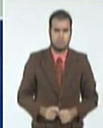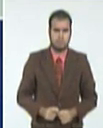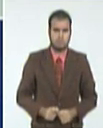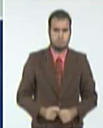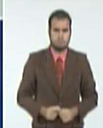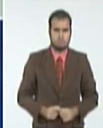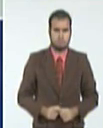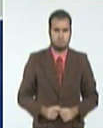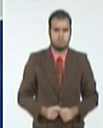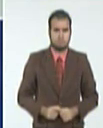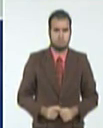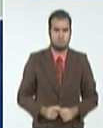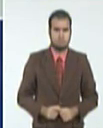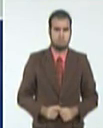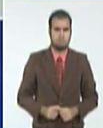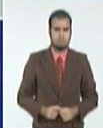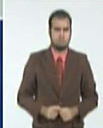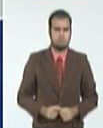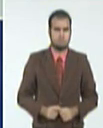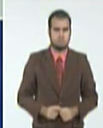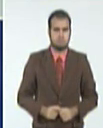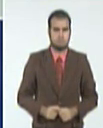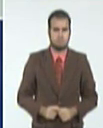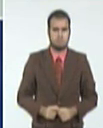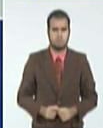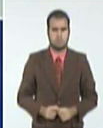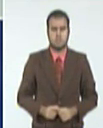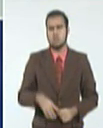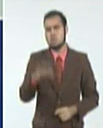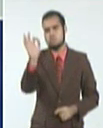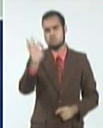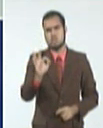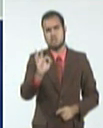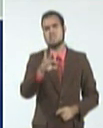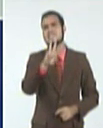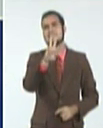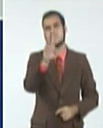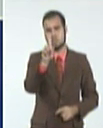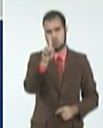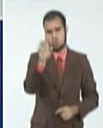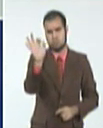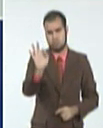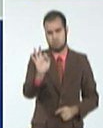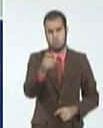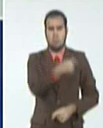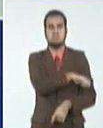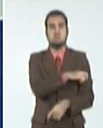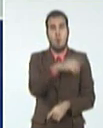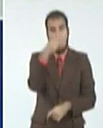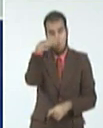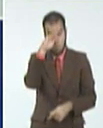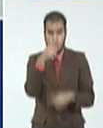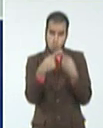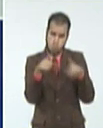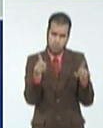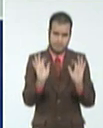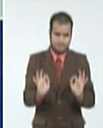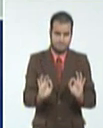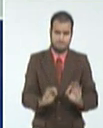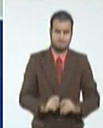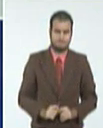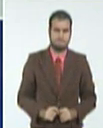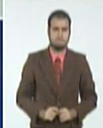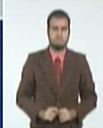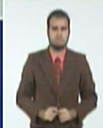vacunas. Estamos hablando el 31% de la población cubana. Y